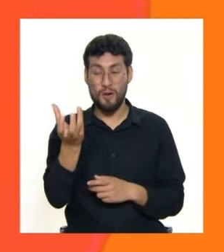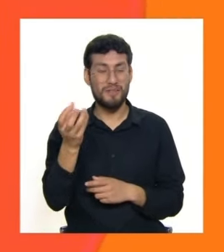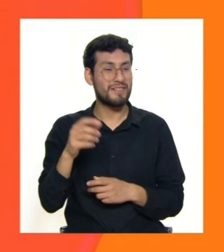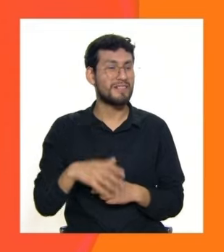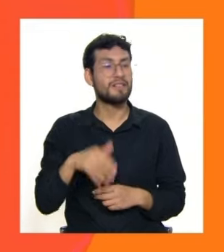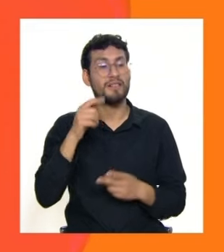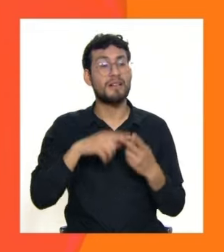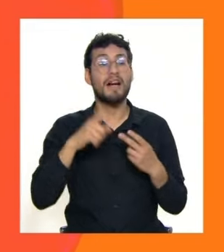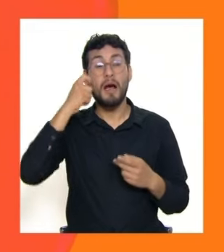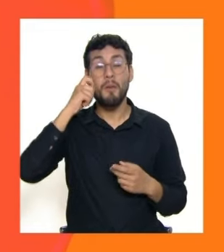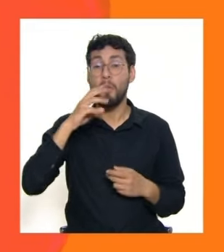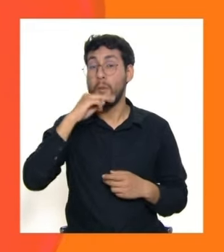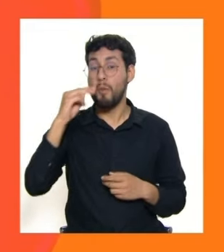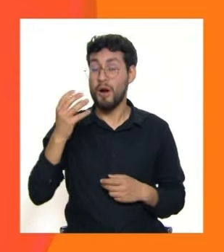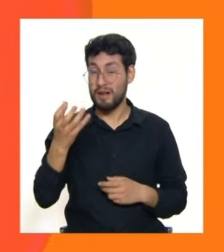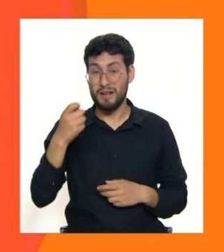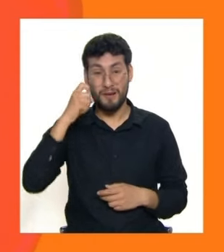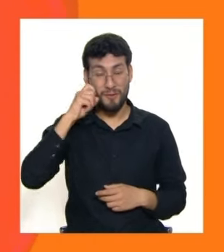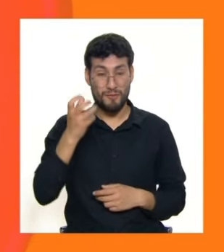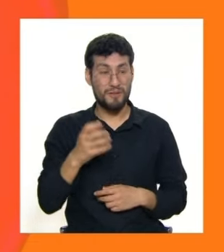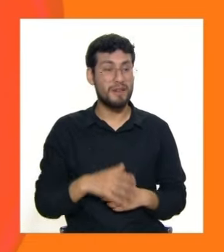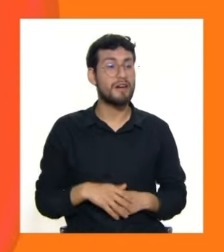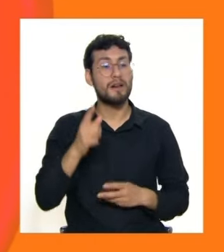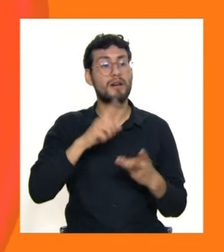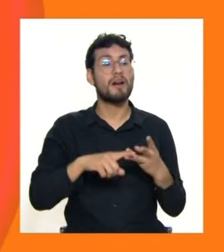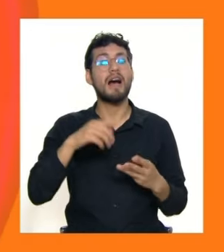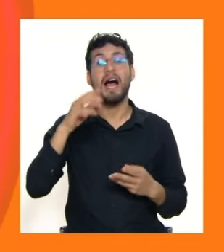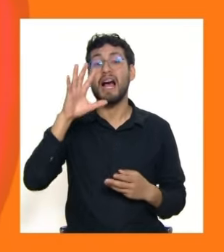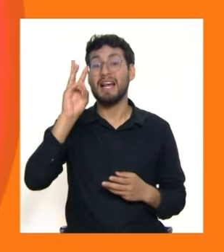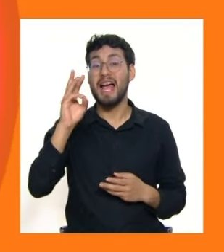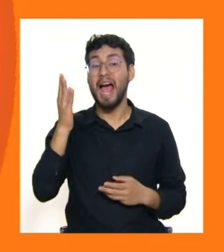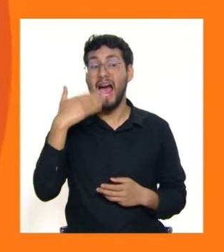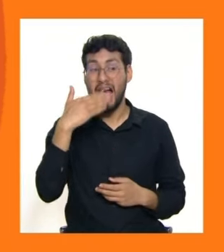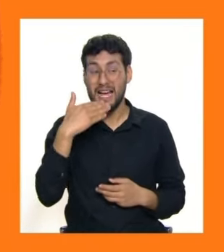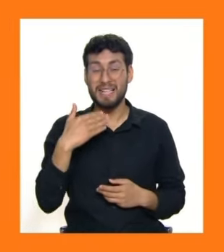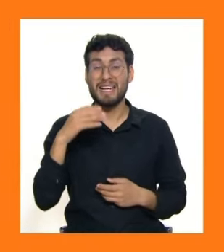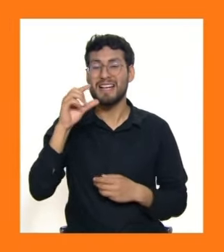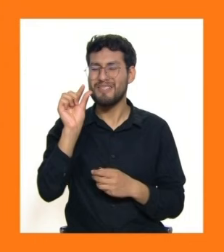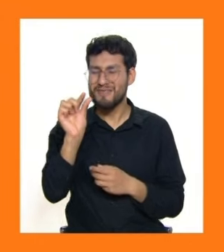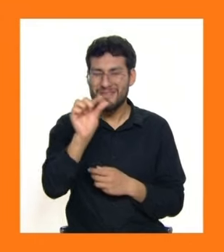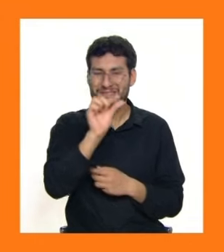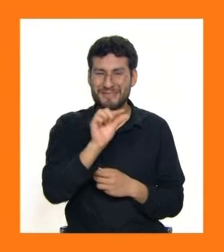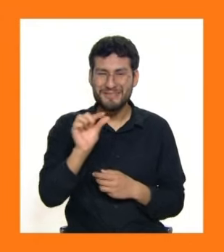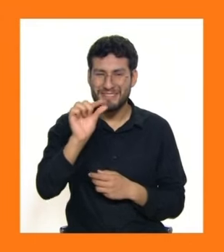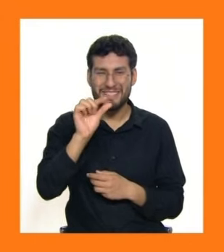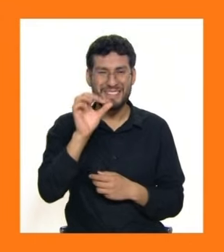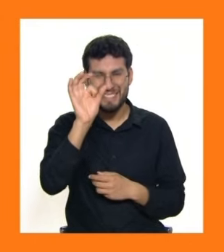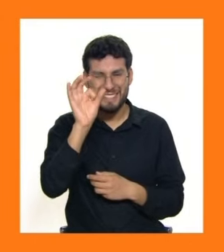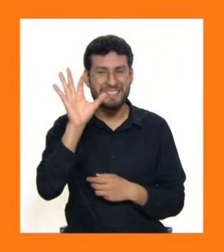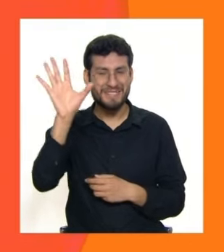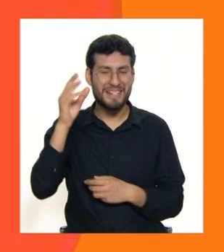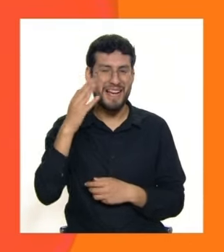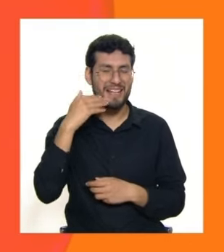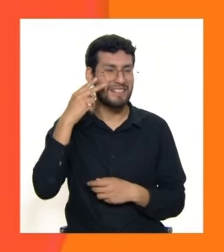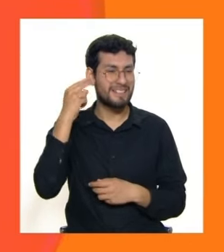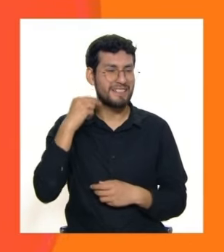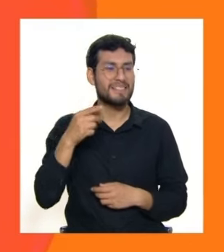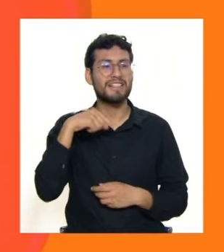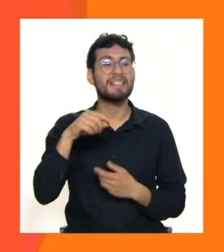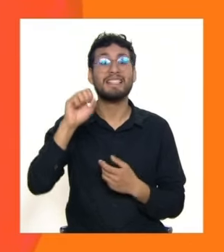chiquititos que son súper picantes. Si es sillao, salsa de ostión. Y aceite de ajonjolí. Ya, o salsa de ostión y aceite de